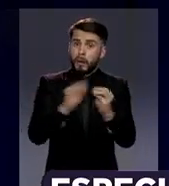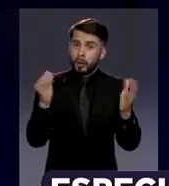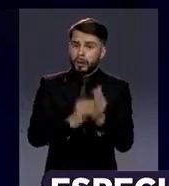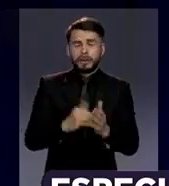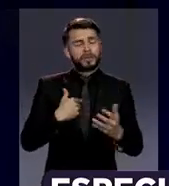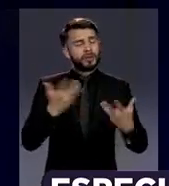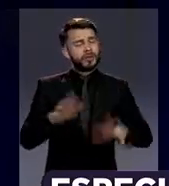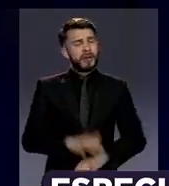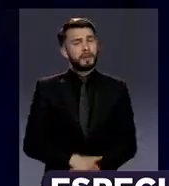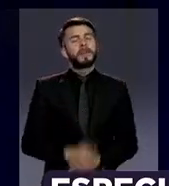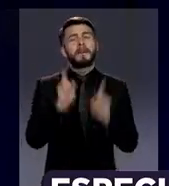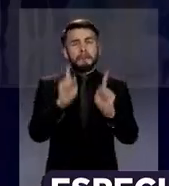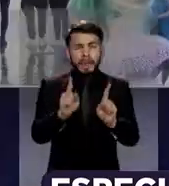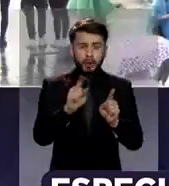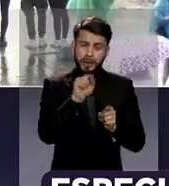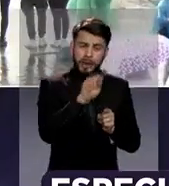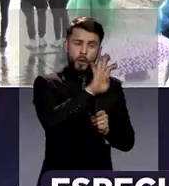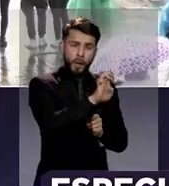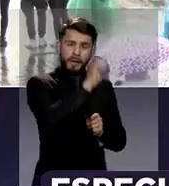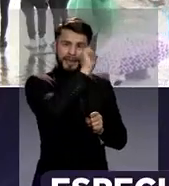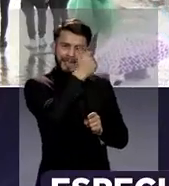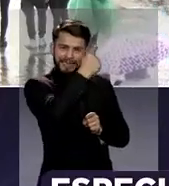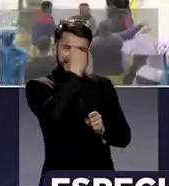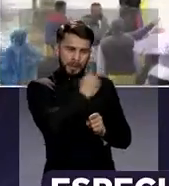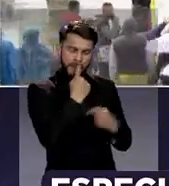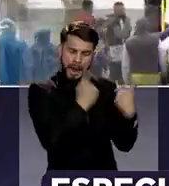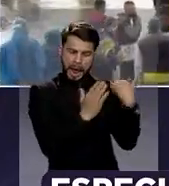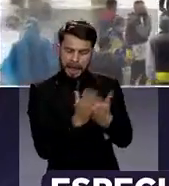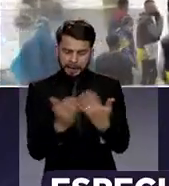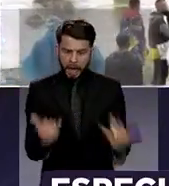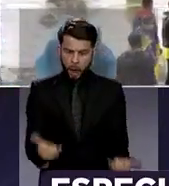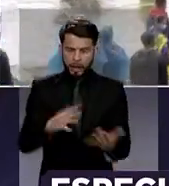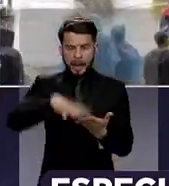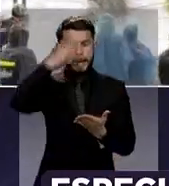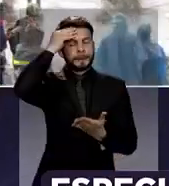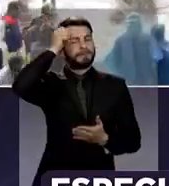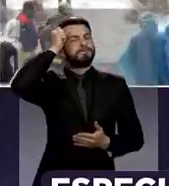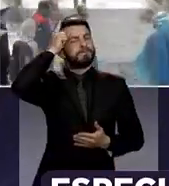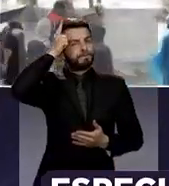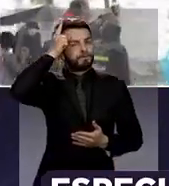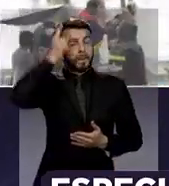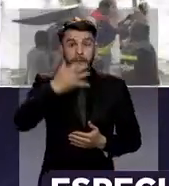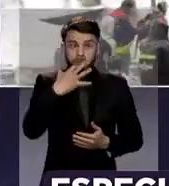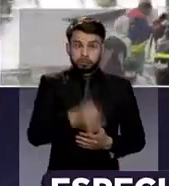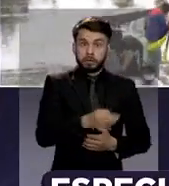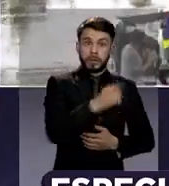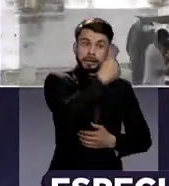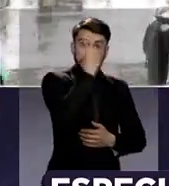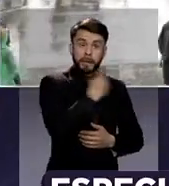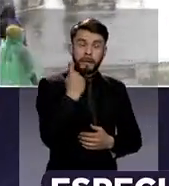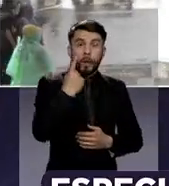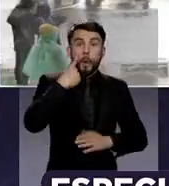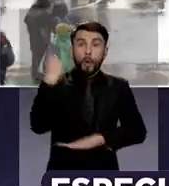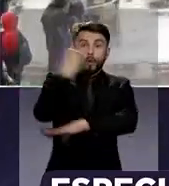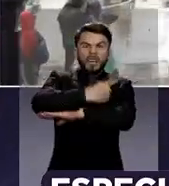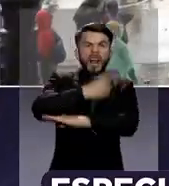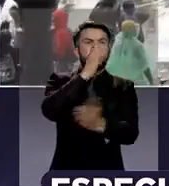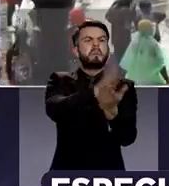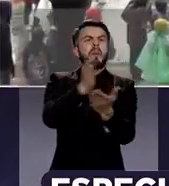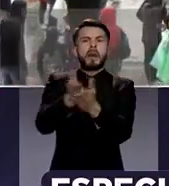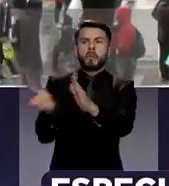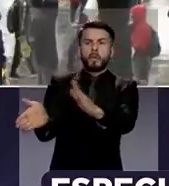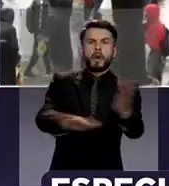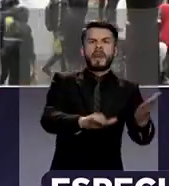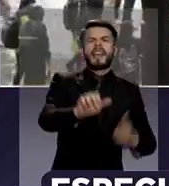y que una de las razones por las que en septiembre en un día en ocho horas tuvimos 10 muertos y